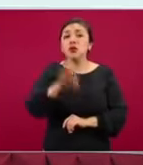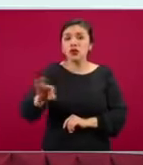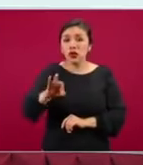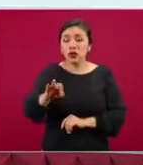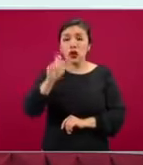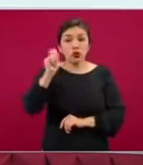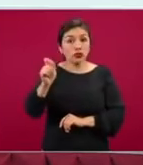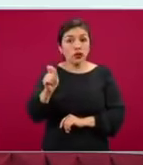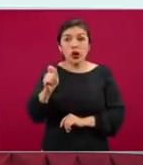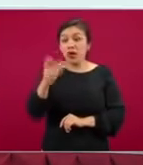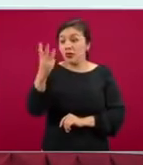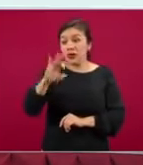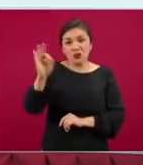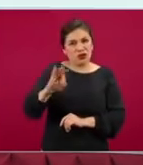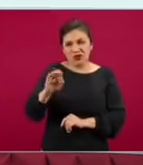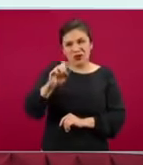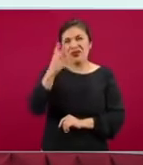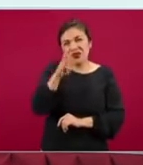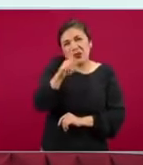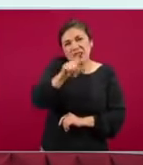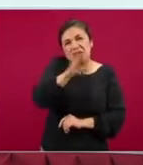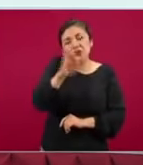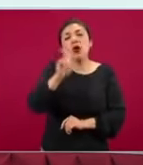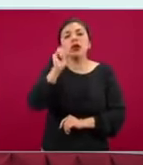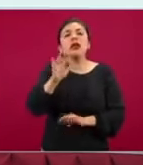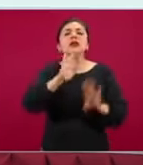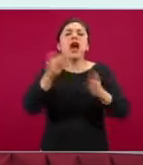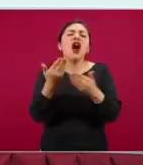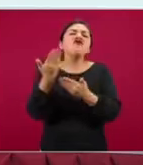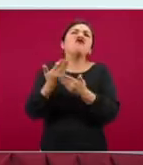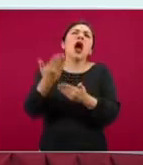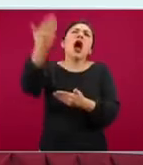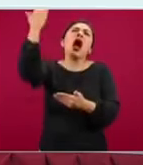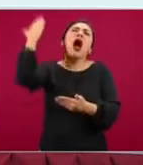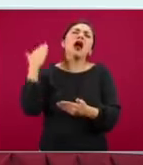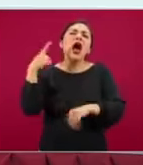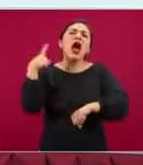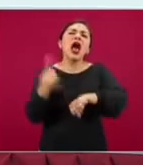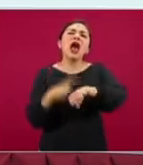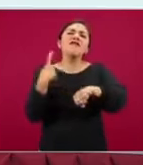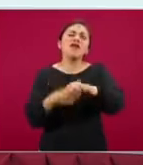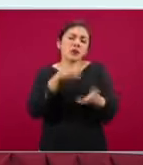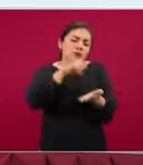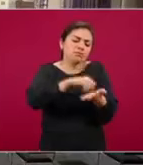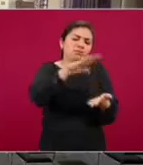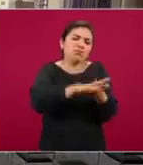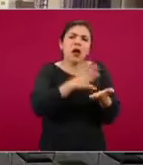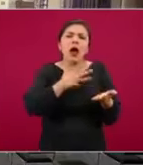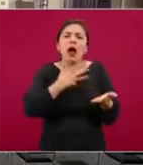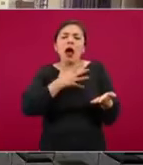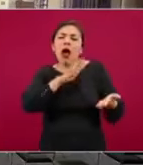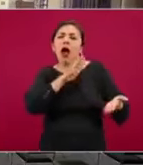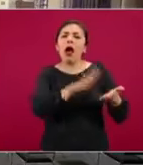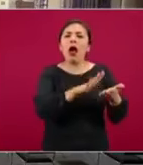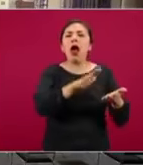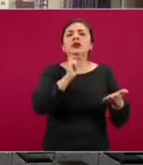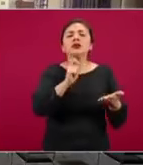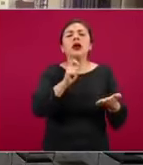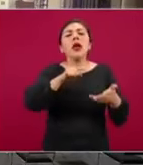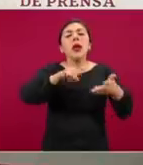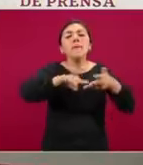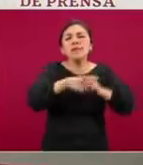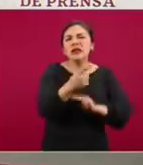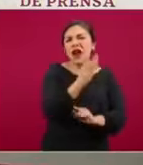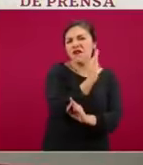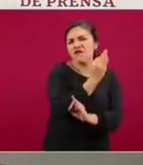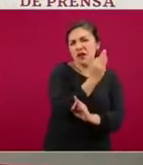que no forman parte de este 3%, pues ya son casos históricos, son casos en la historia de lo que ha pasado desde fines de